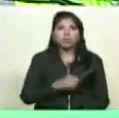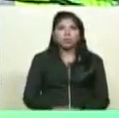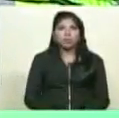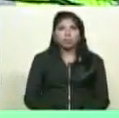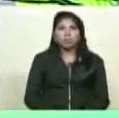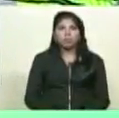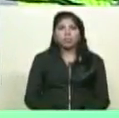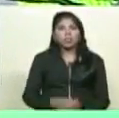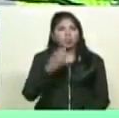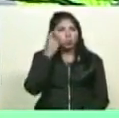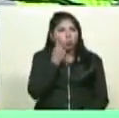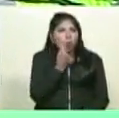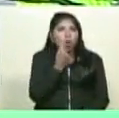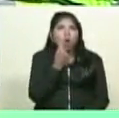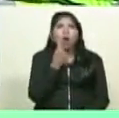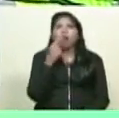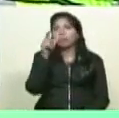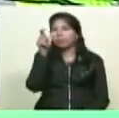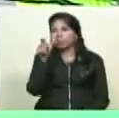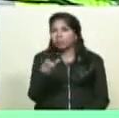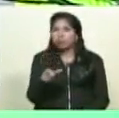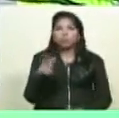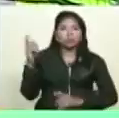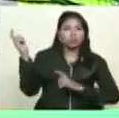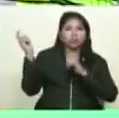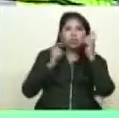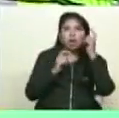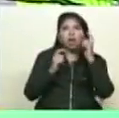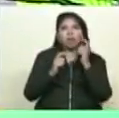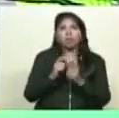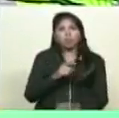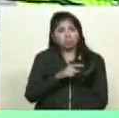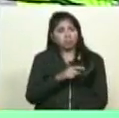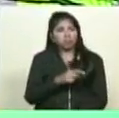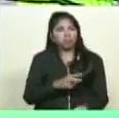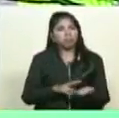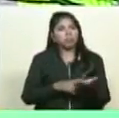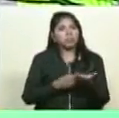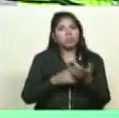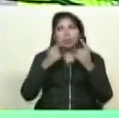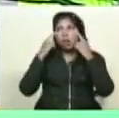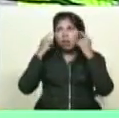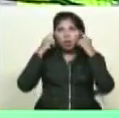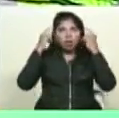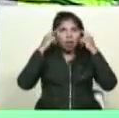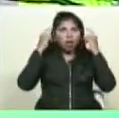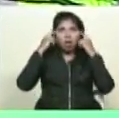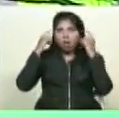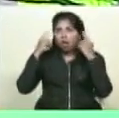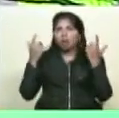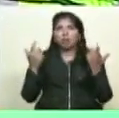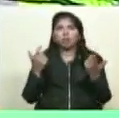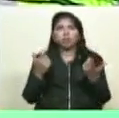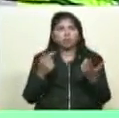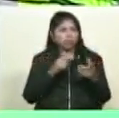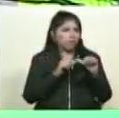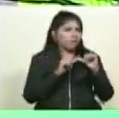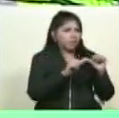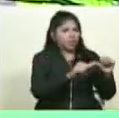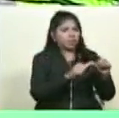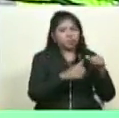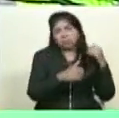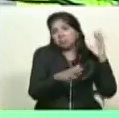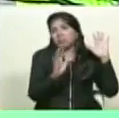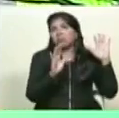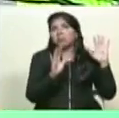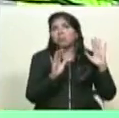Antonio José de Sucre, la Venezuela de Hugo Chávez Frías, la pesadilla de Santos, ¿sí? ¿sí? Seguirá siendo la pesadilla tuya, Santo.